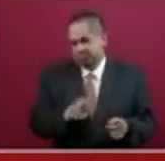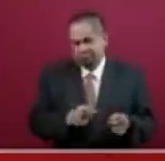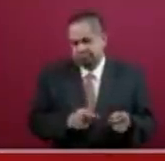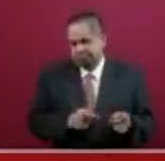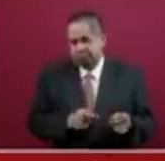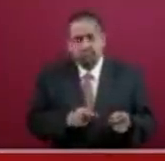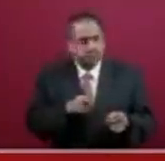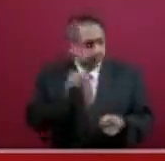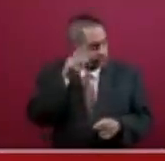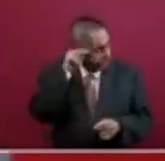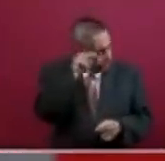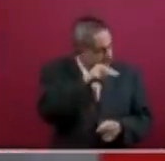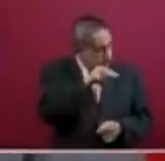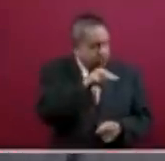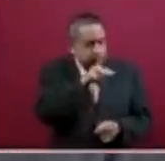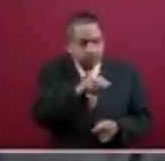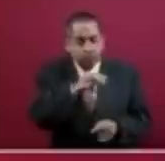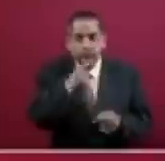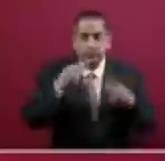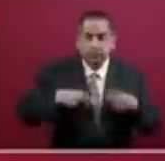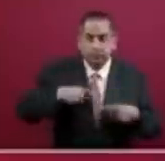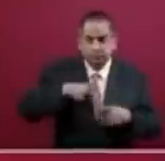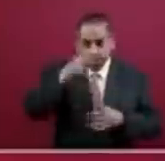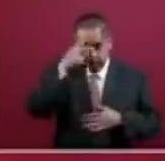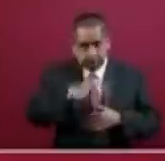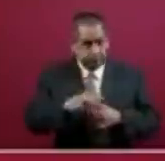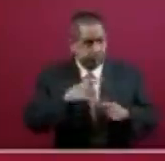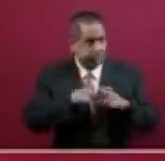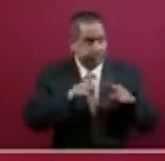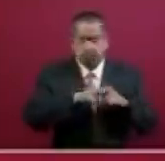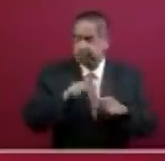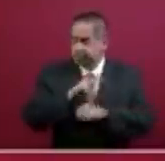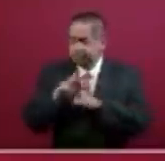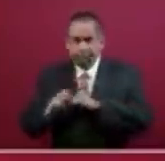se encuentra a mexicanos de todo el país